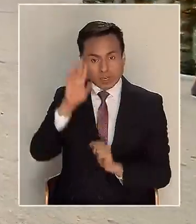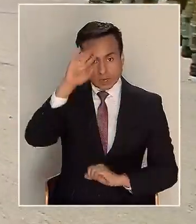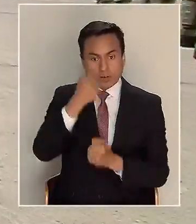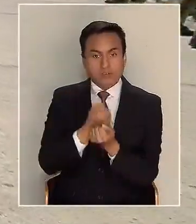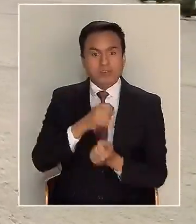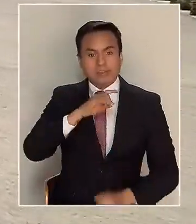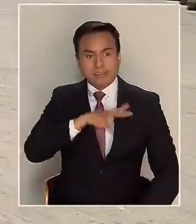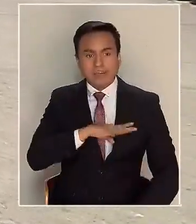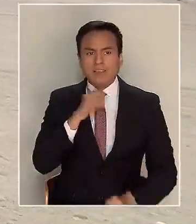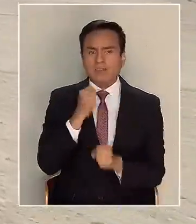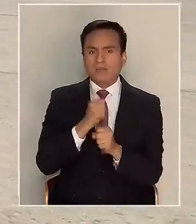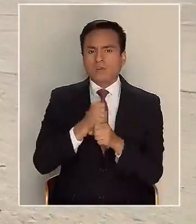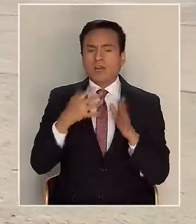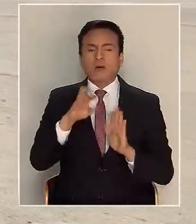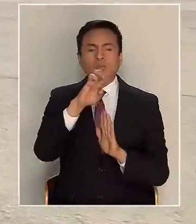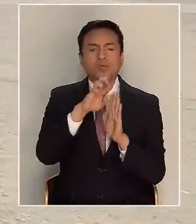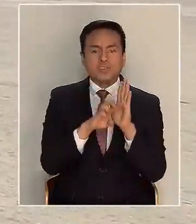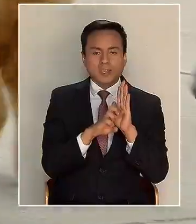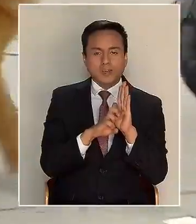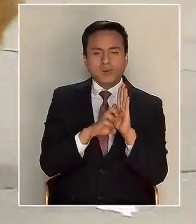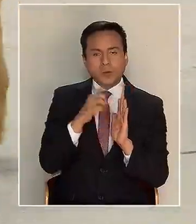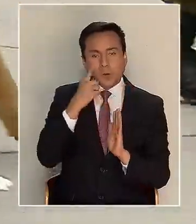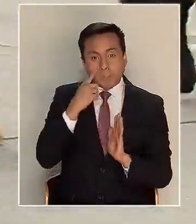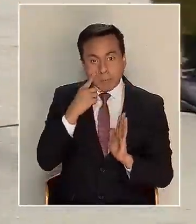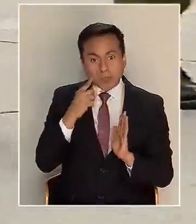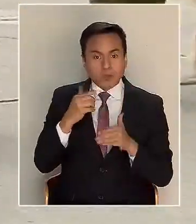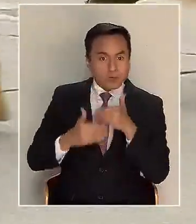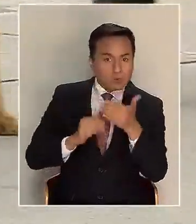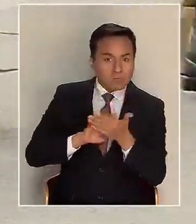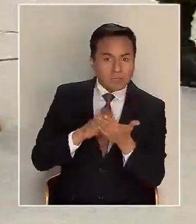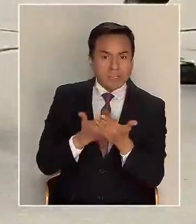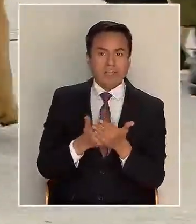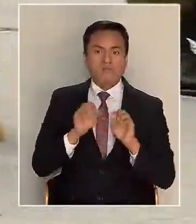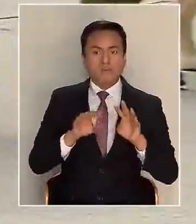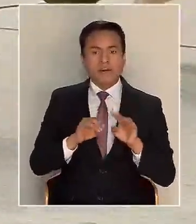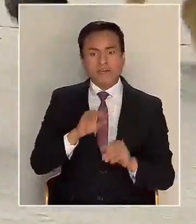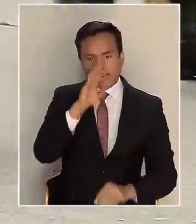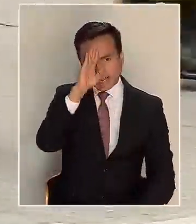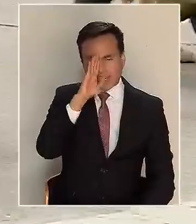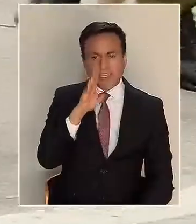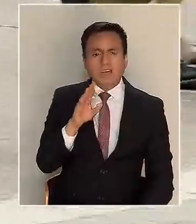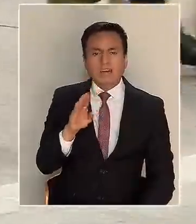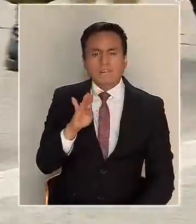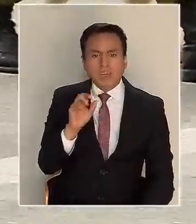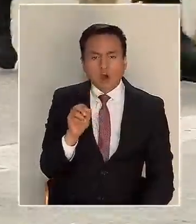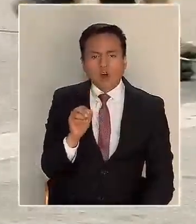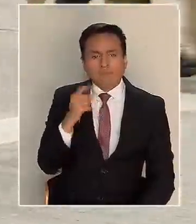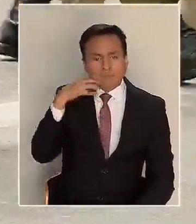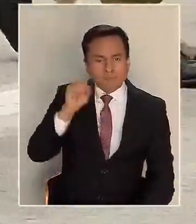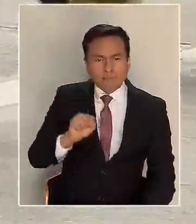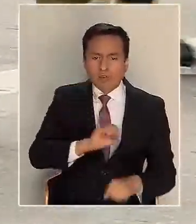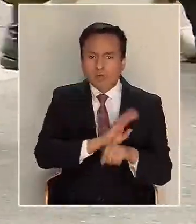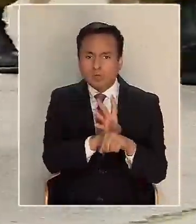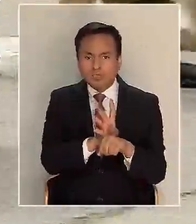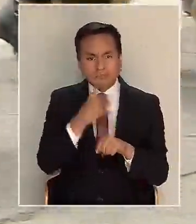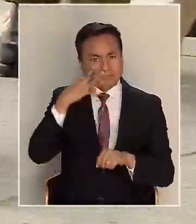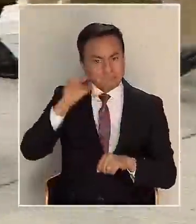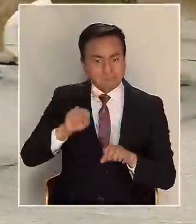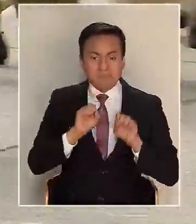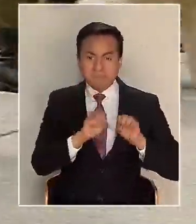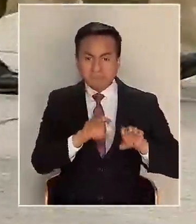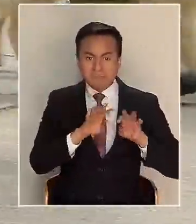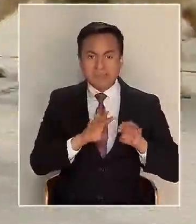Carabineros de Chile trabajó en un proyecto piloto para formar canes biodetectores del virus COVID.